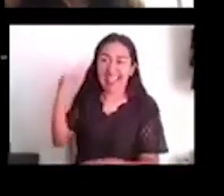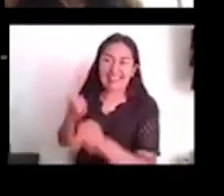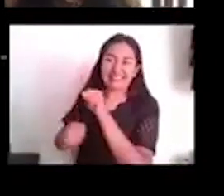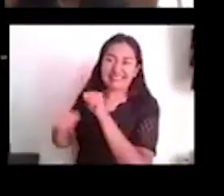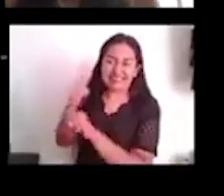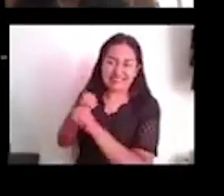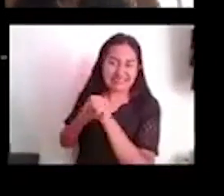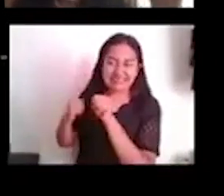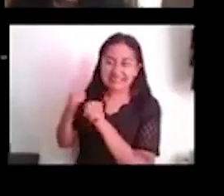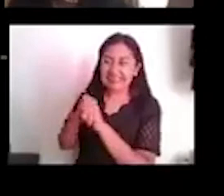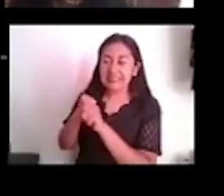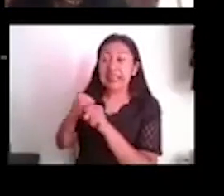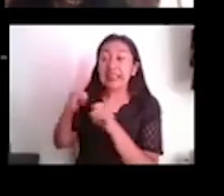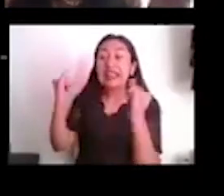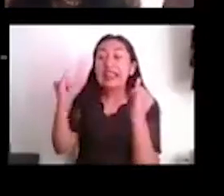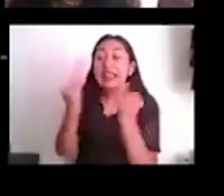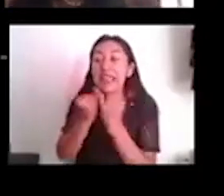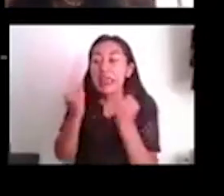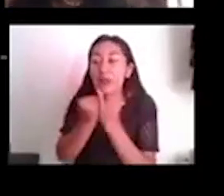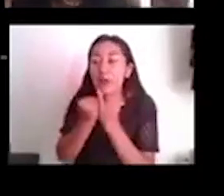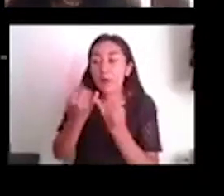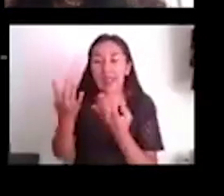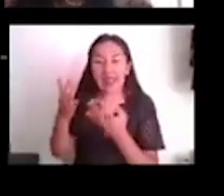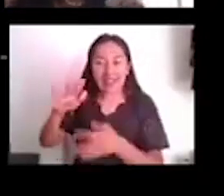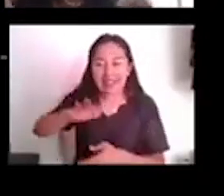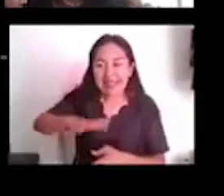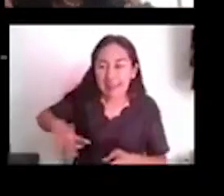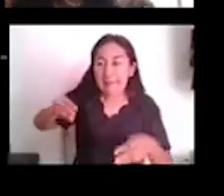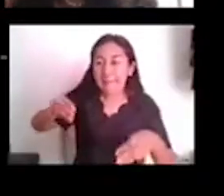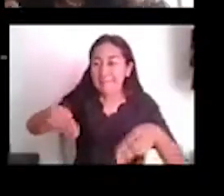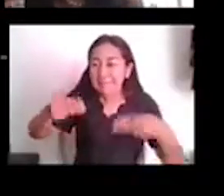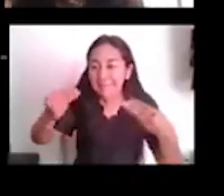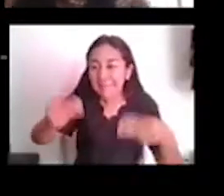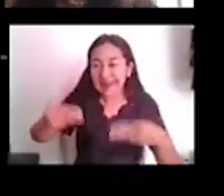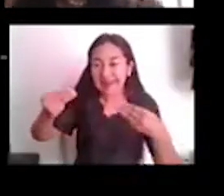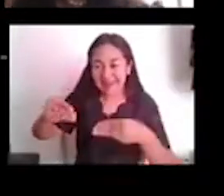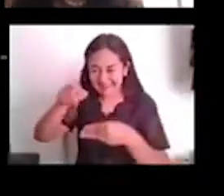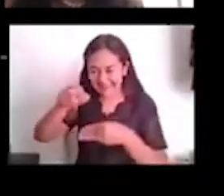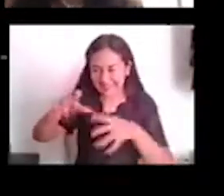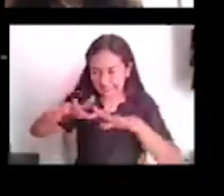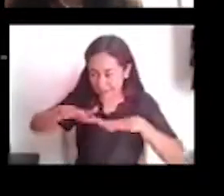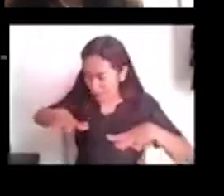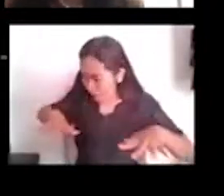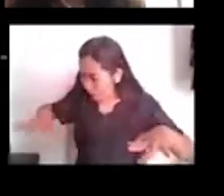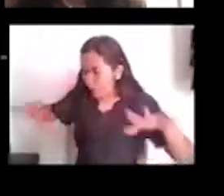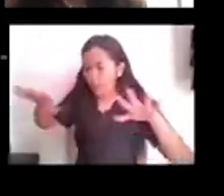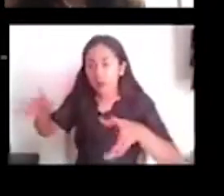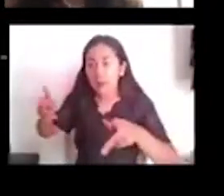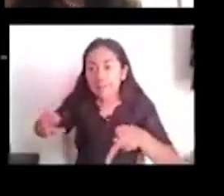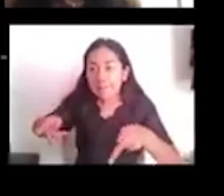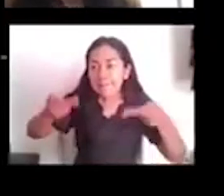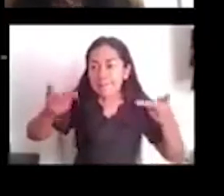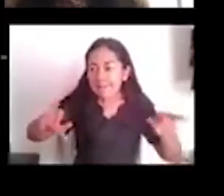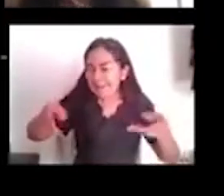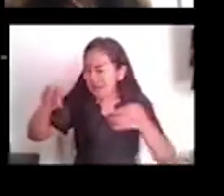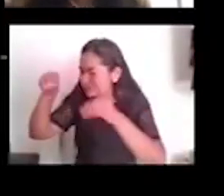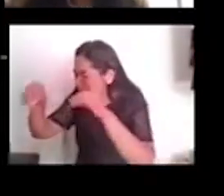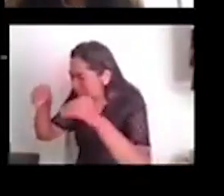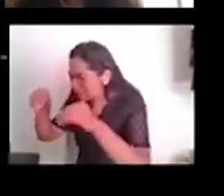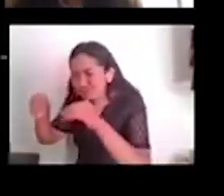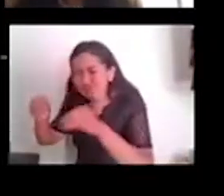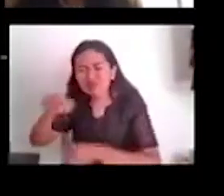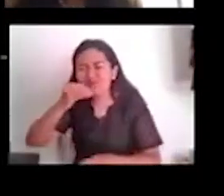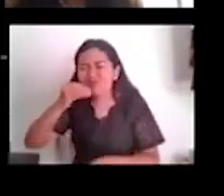con una minuciosidad de los detalles, de los personajes, todos en acción, muy interesante. Siguiente, por